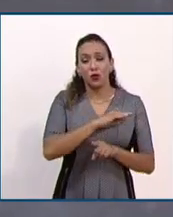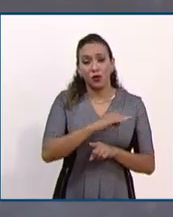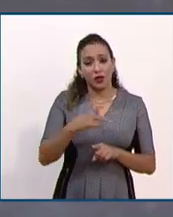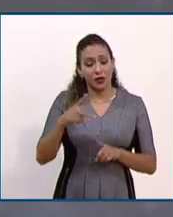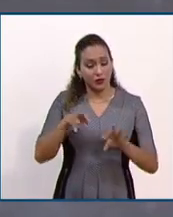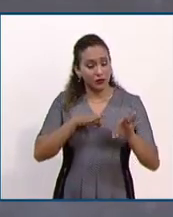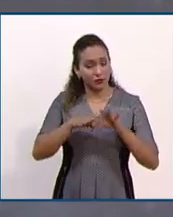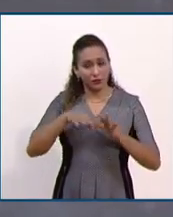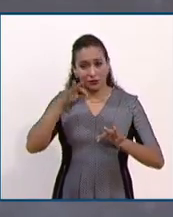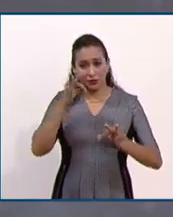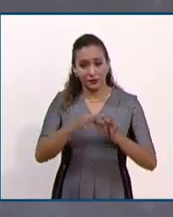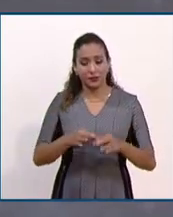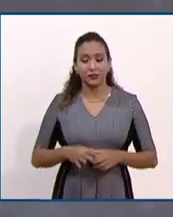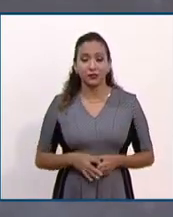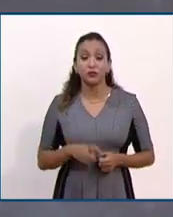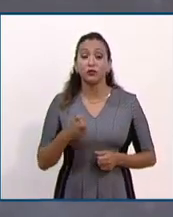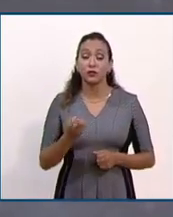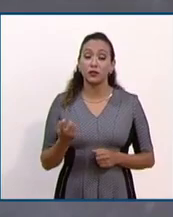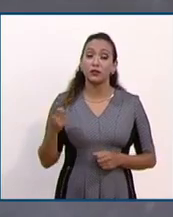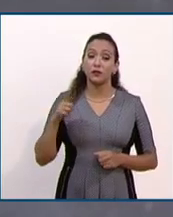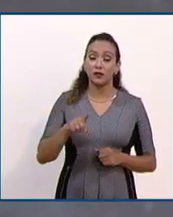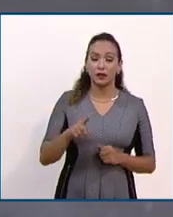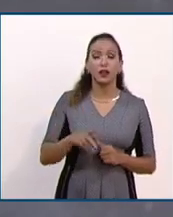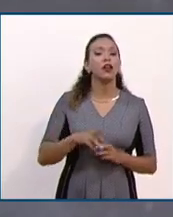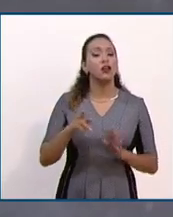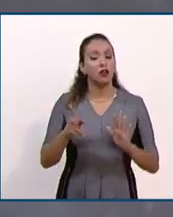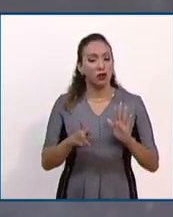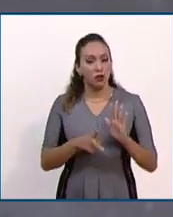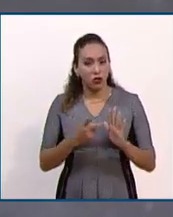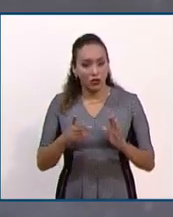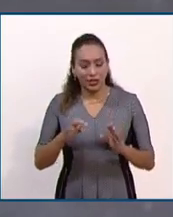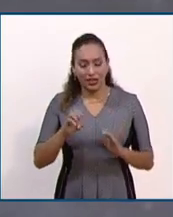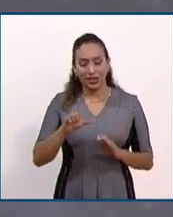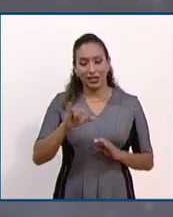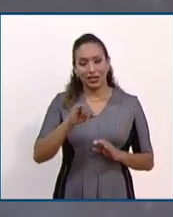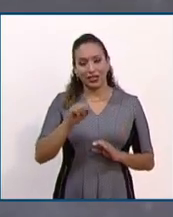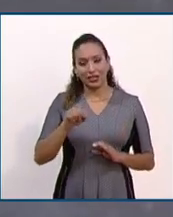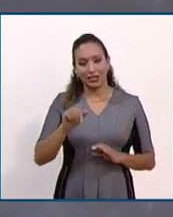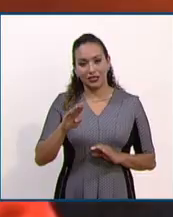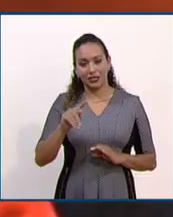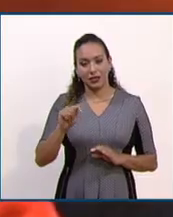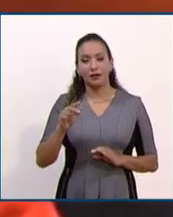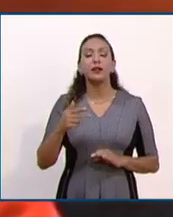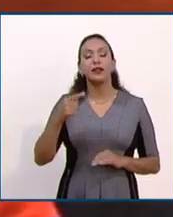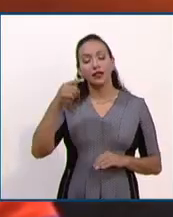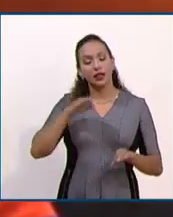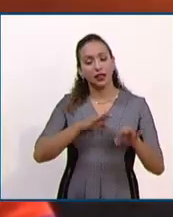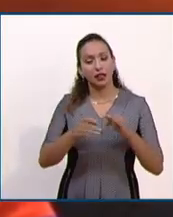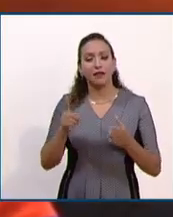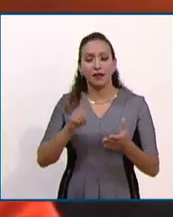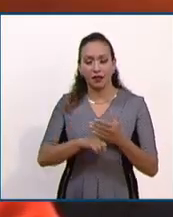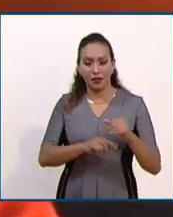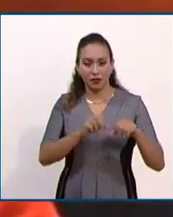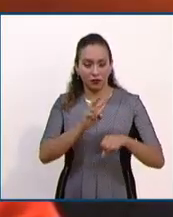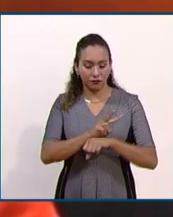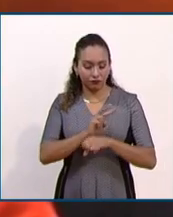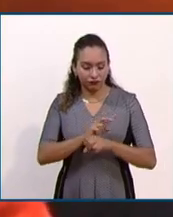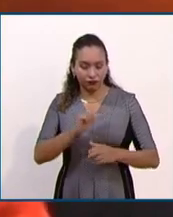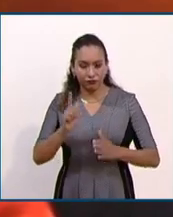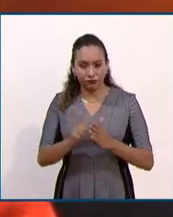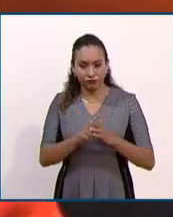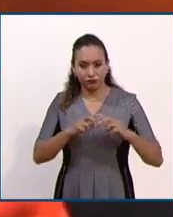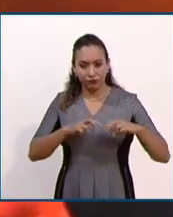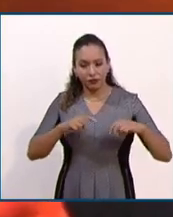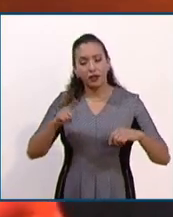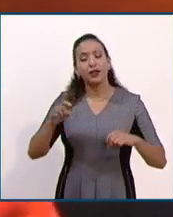encomendada. Por tanto, ordenaron la reinstalación inmediata de Elizabeth Sánchez González como consejera presidenta del Instituto Electoral